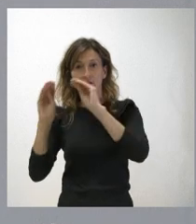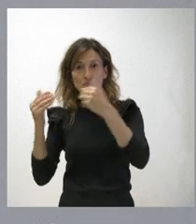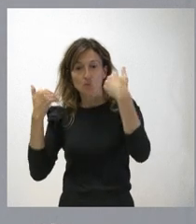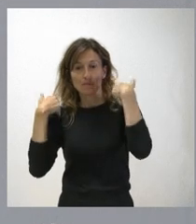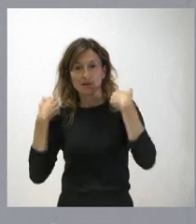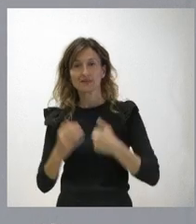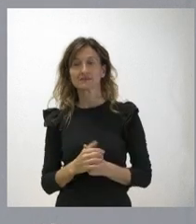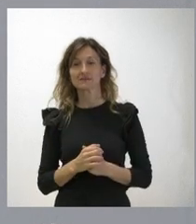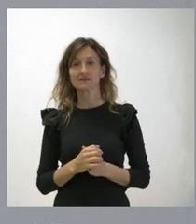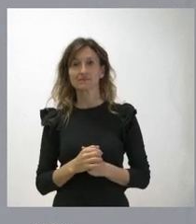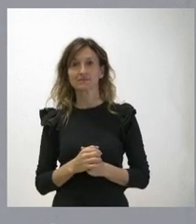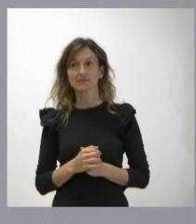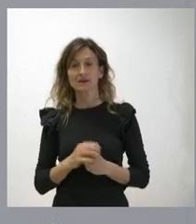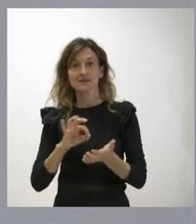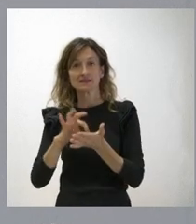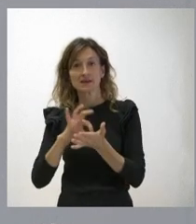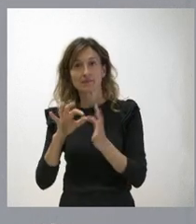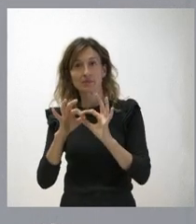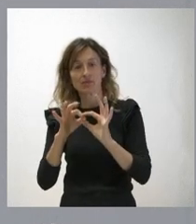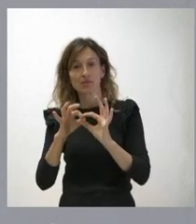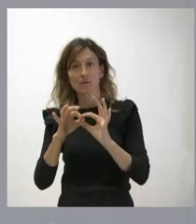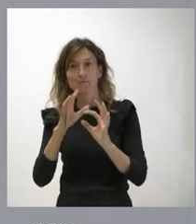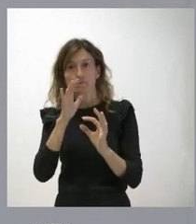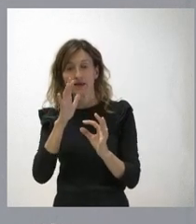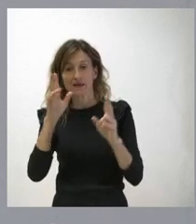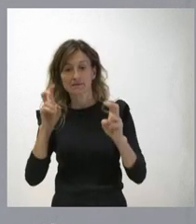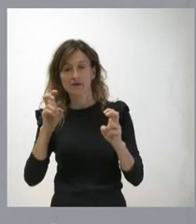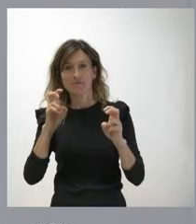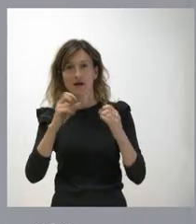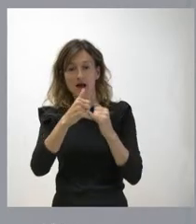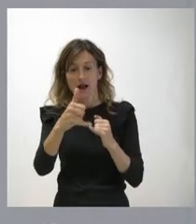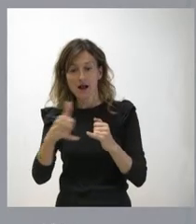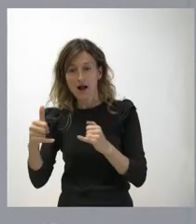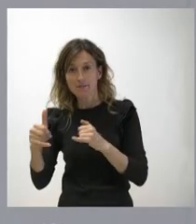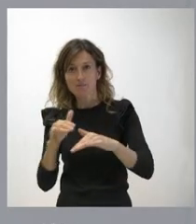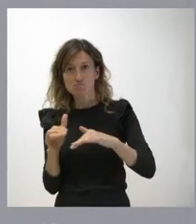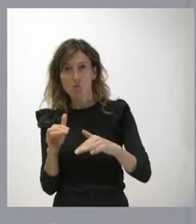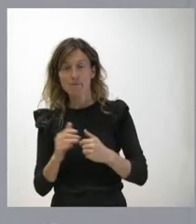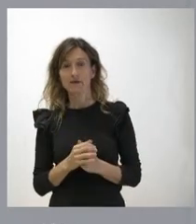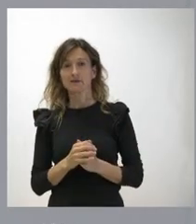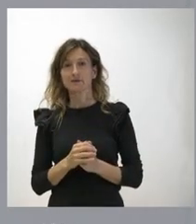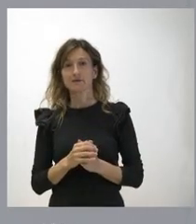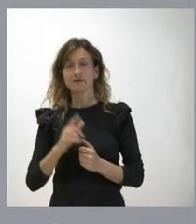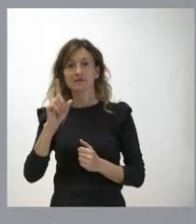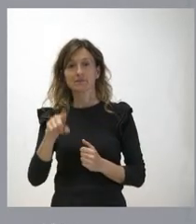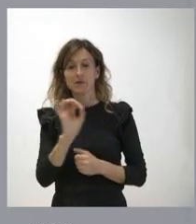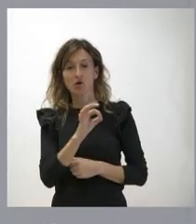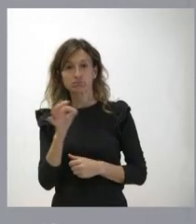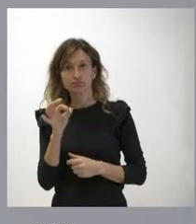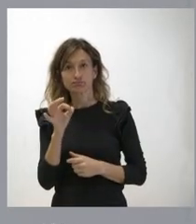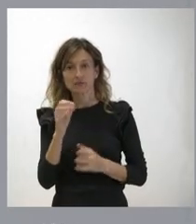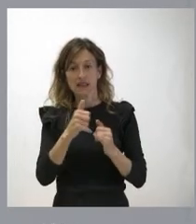suministro de este tipo de servicios para que el movimiento de este tipo de cables y su correcta